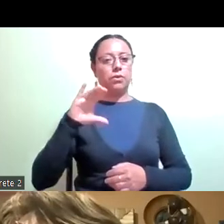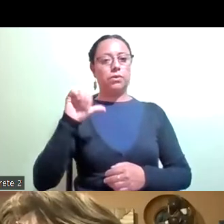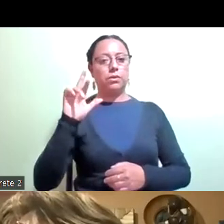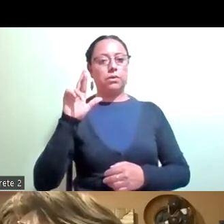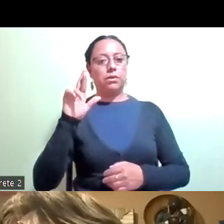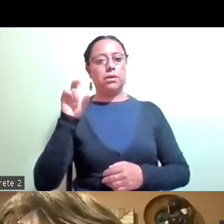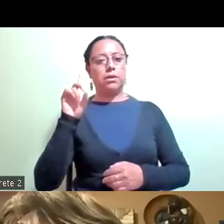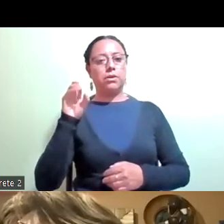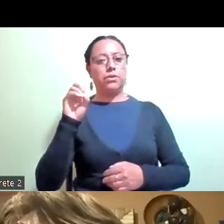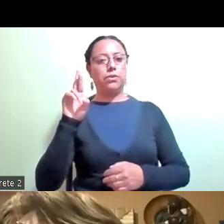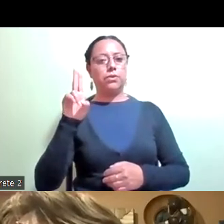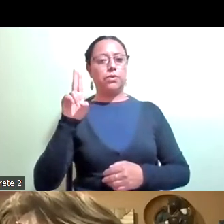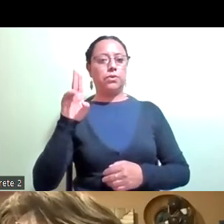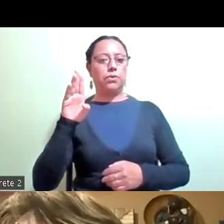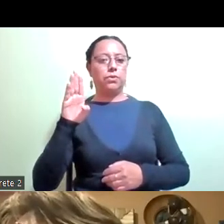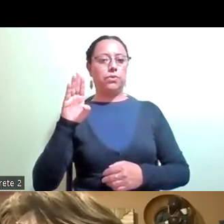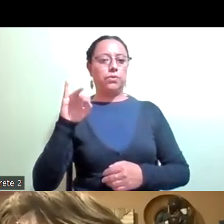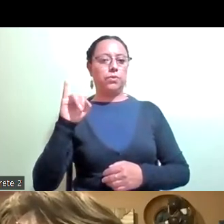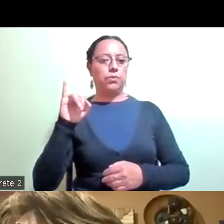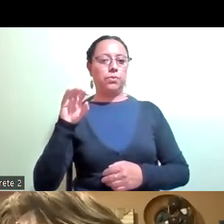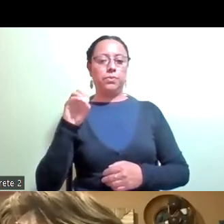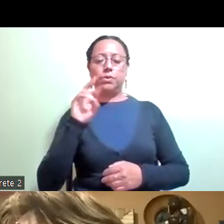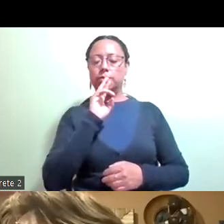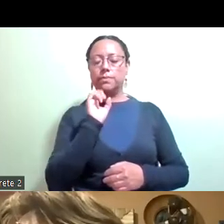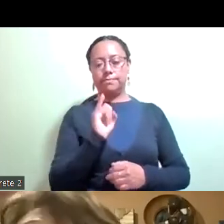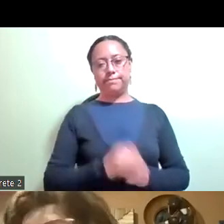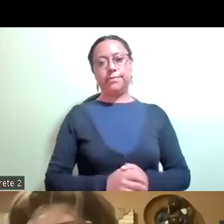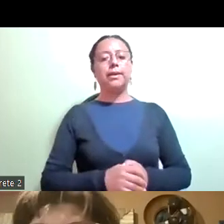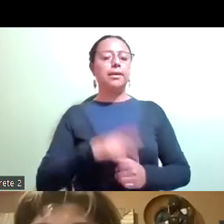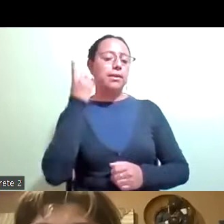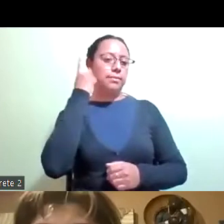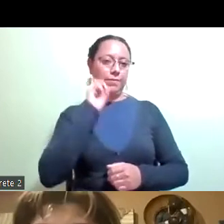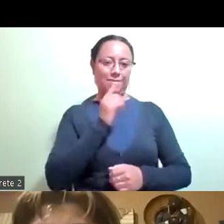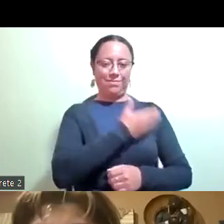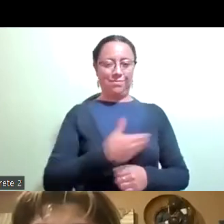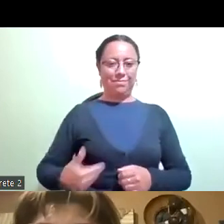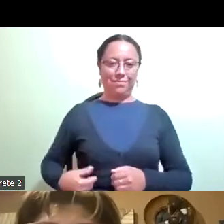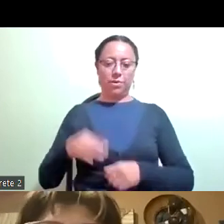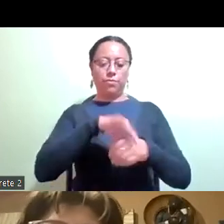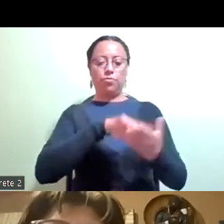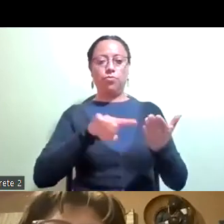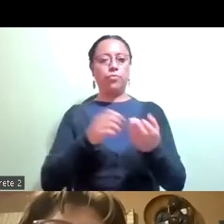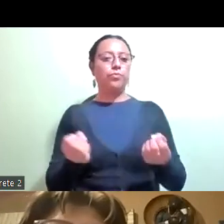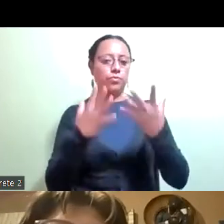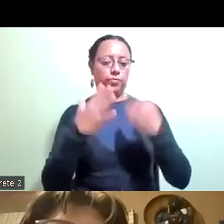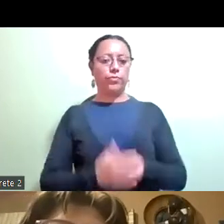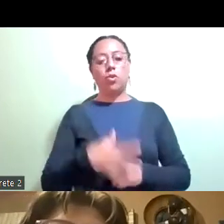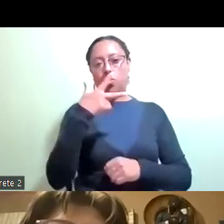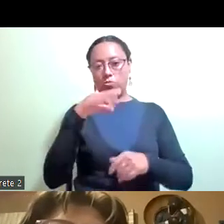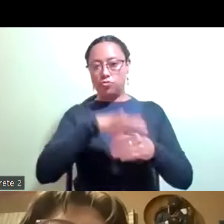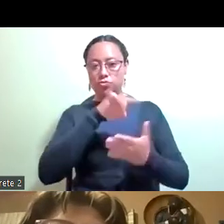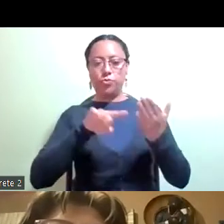Diputada presidenta, le informo que el resultado de la votación es el siguiente. 8 votos a favor, ninguno en contra y